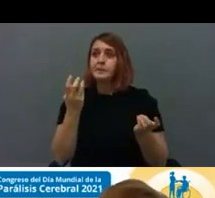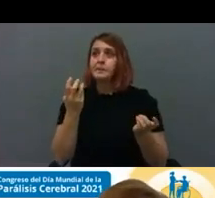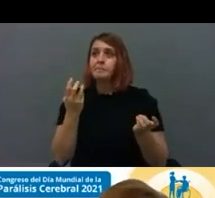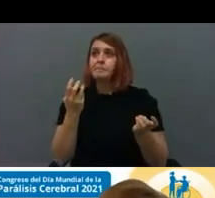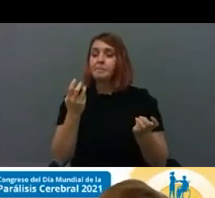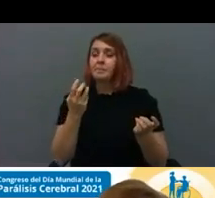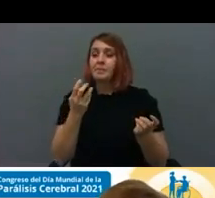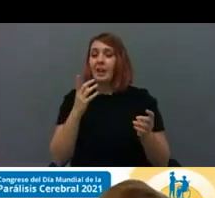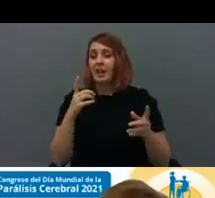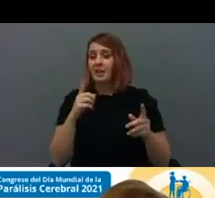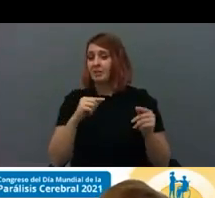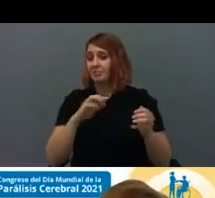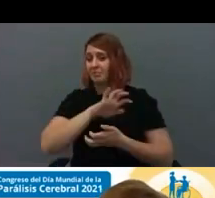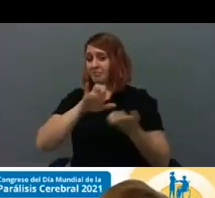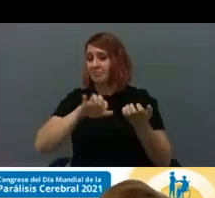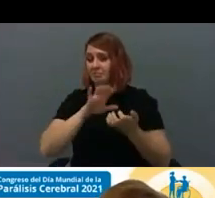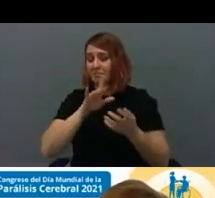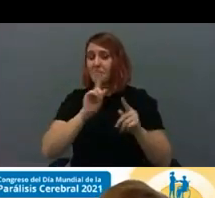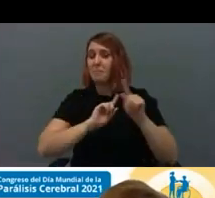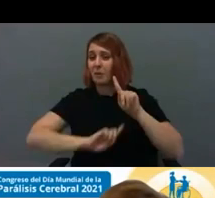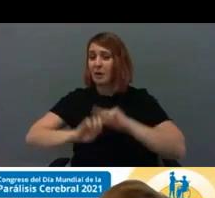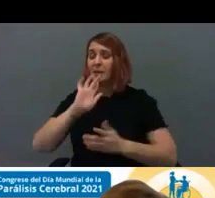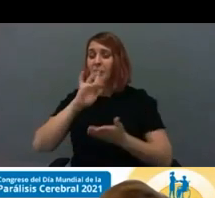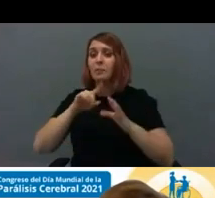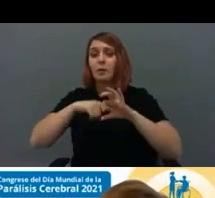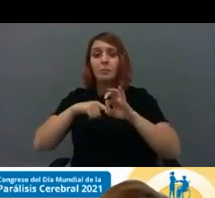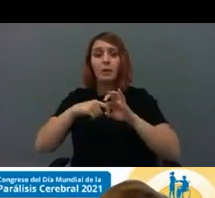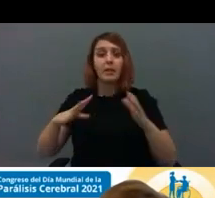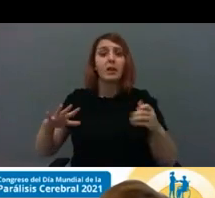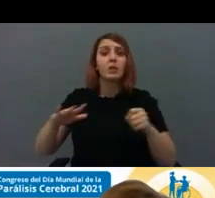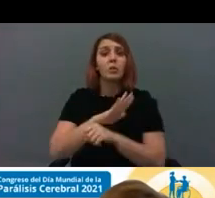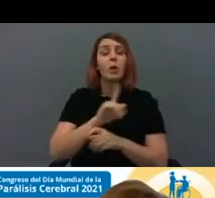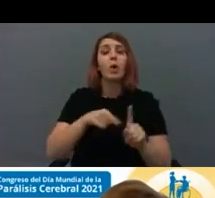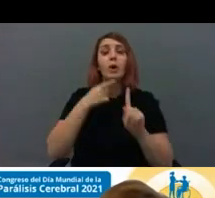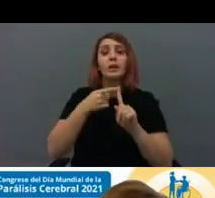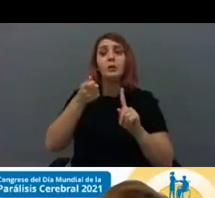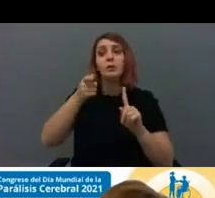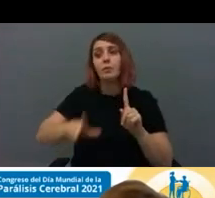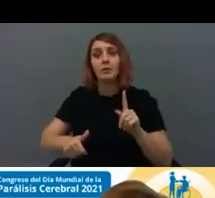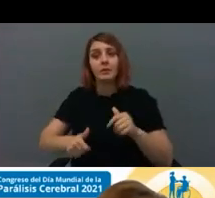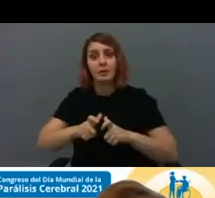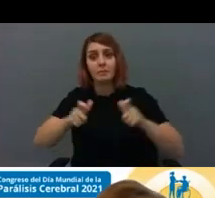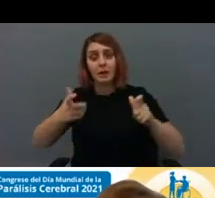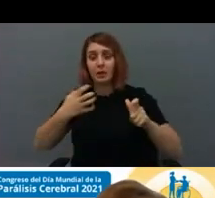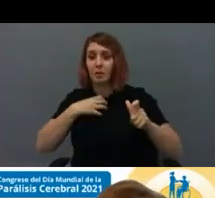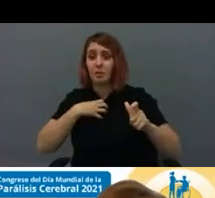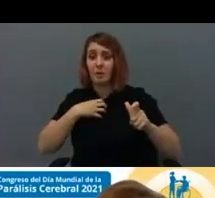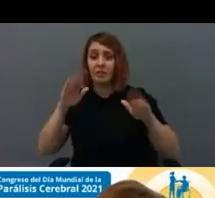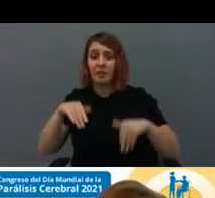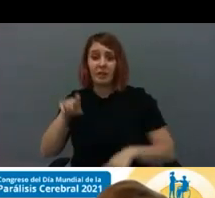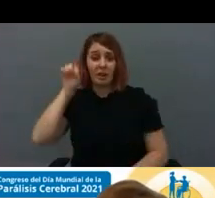un conflicto porque no se cubren las plazas para poder dotar de otros profesionales y solamente quedamos los